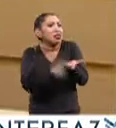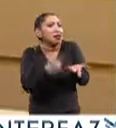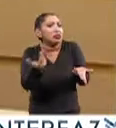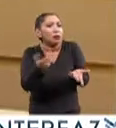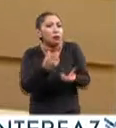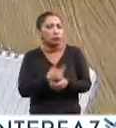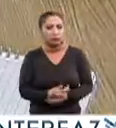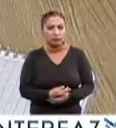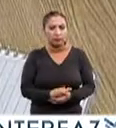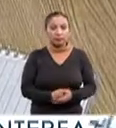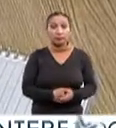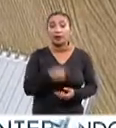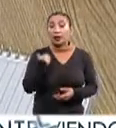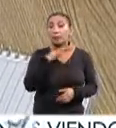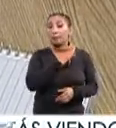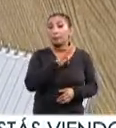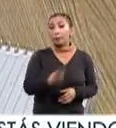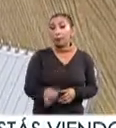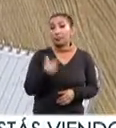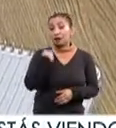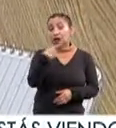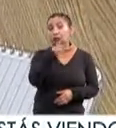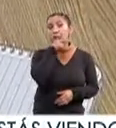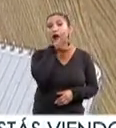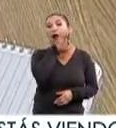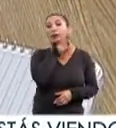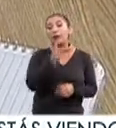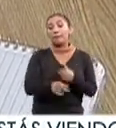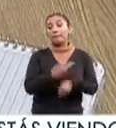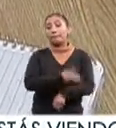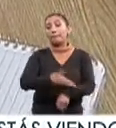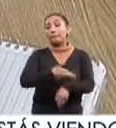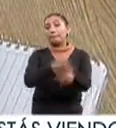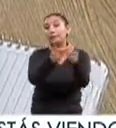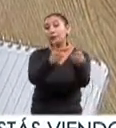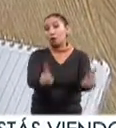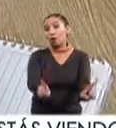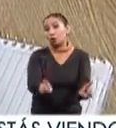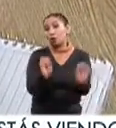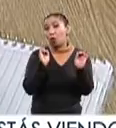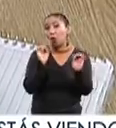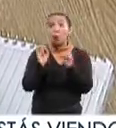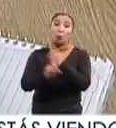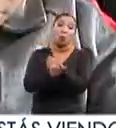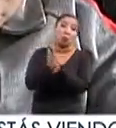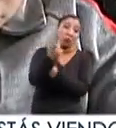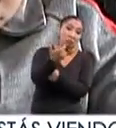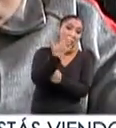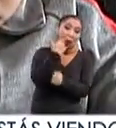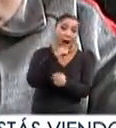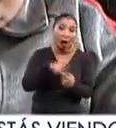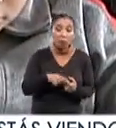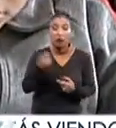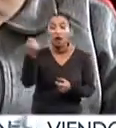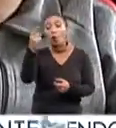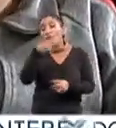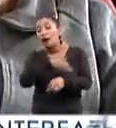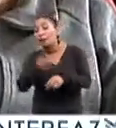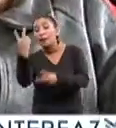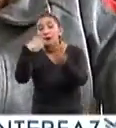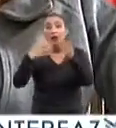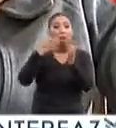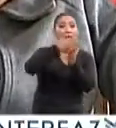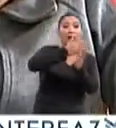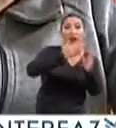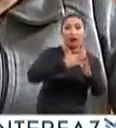que está sucediendo. Puede tratarse de que sus padres están en procesos de divorcio, problemas económicos, porque algún familiar vino a